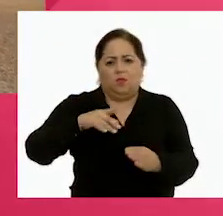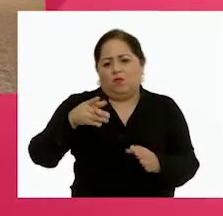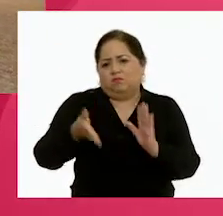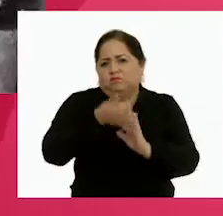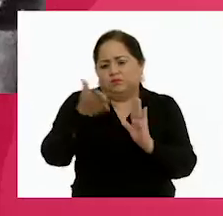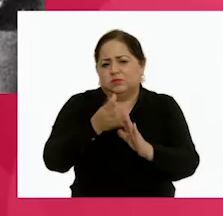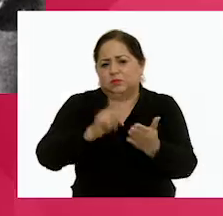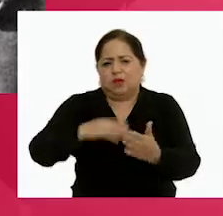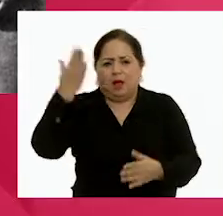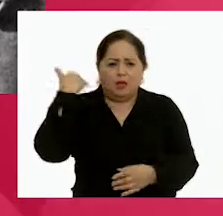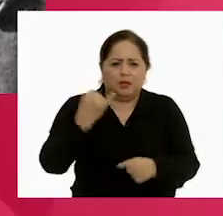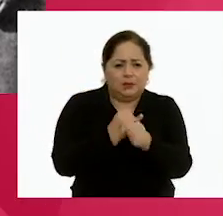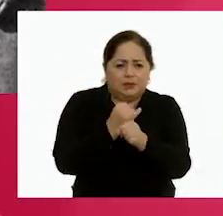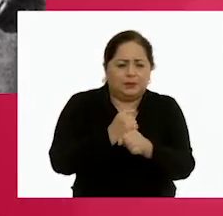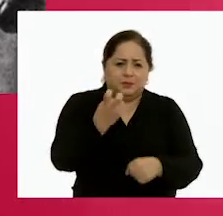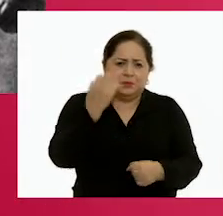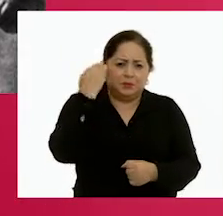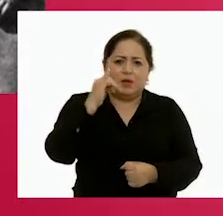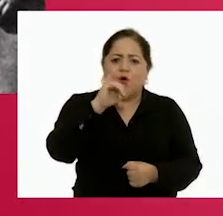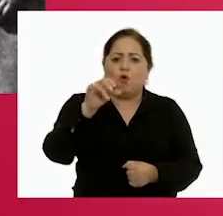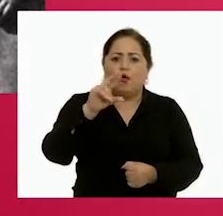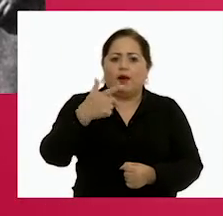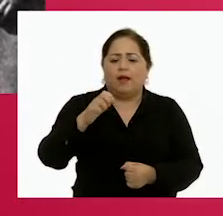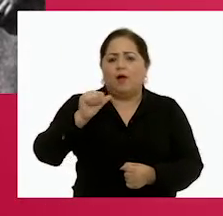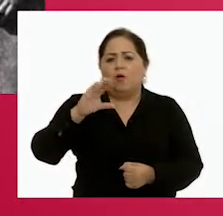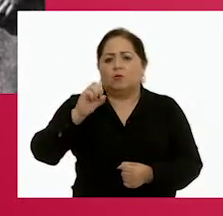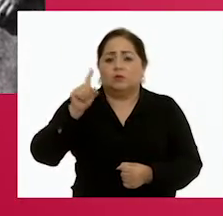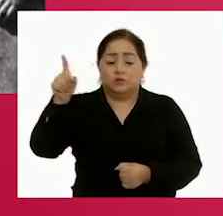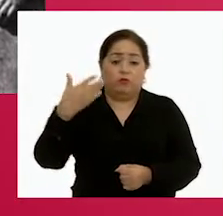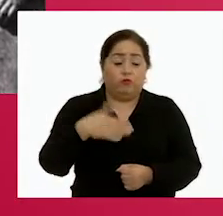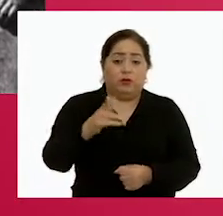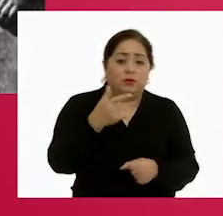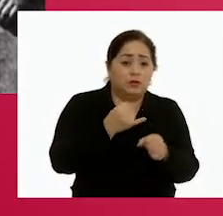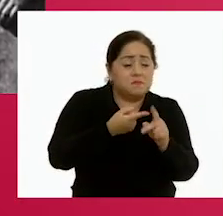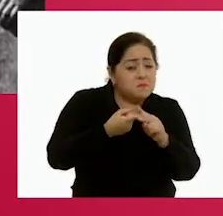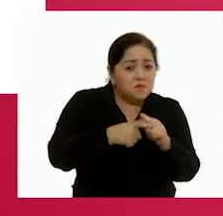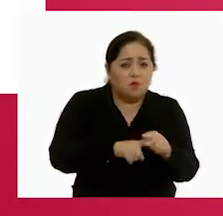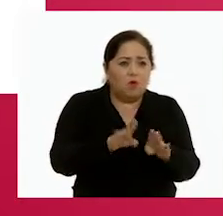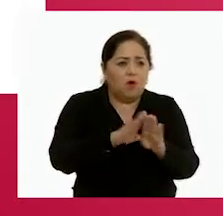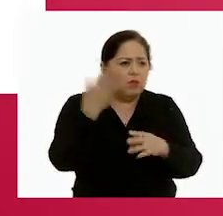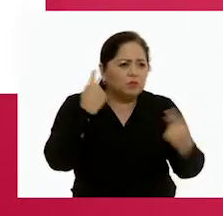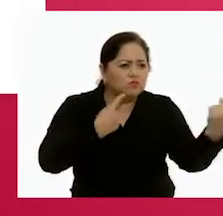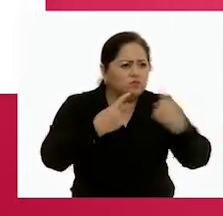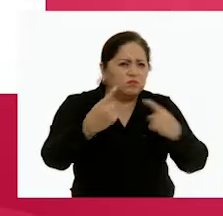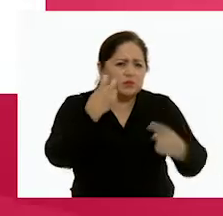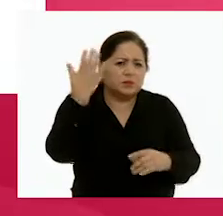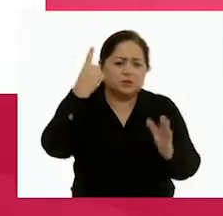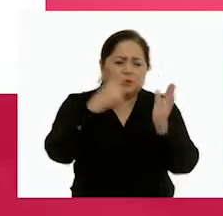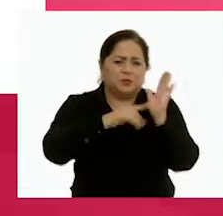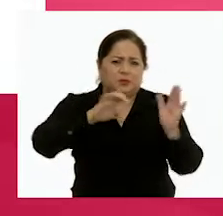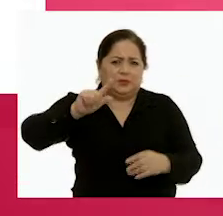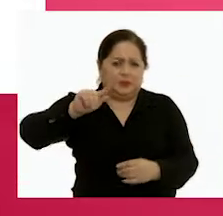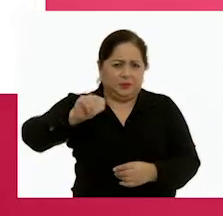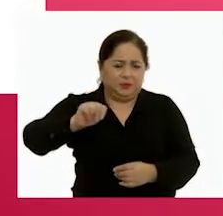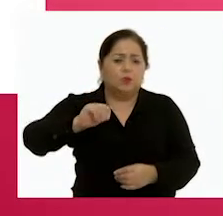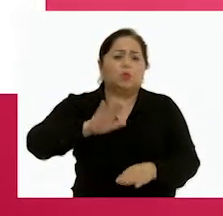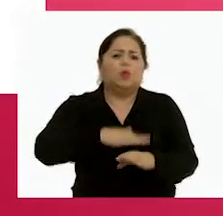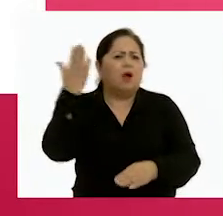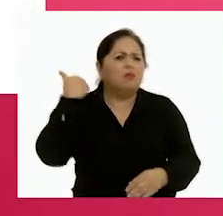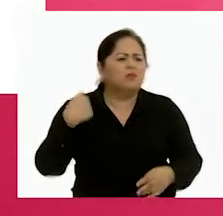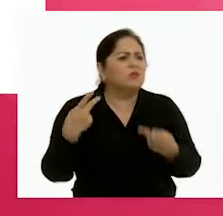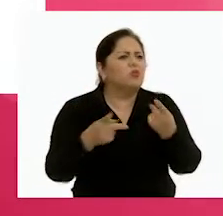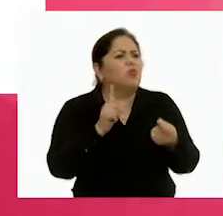hizo esta exploración en su momento fue Jorge Acosta. Él inició a través de una discusión que surgió en 1939, porque bueno, todo el mundo se